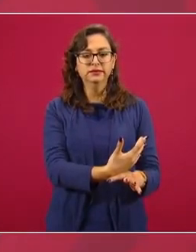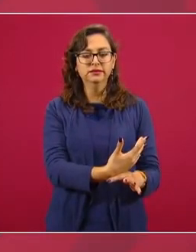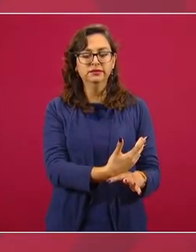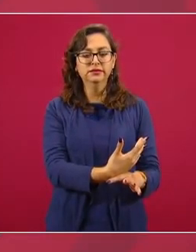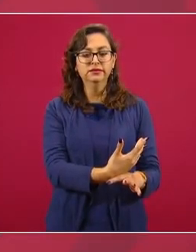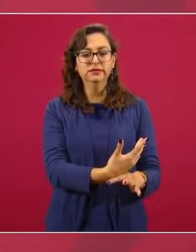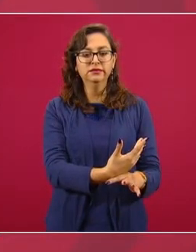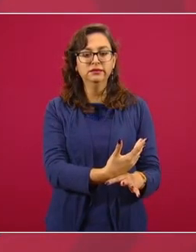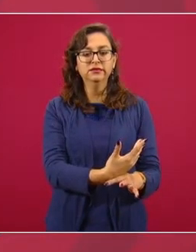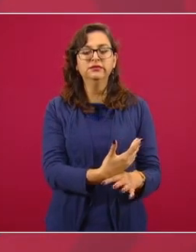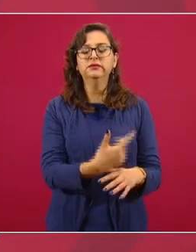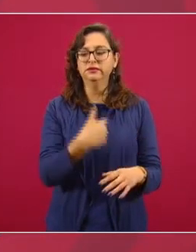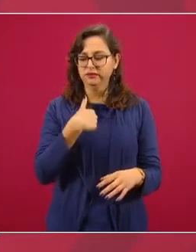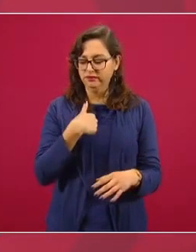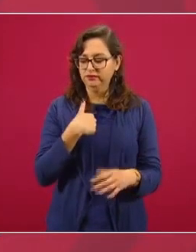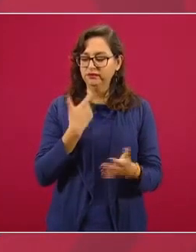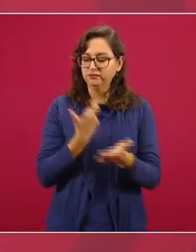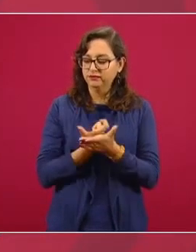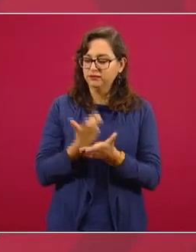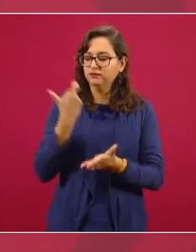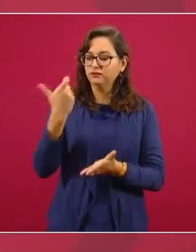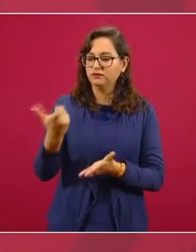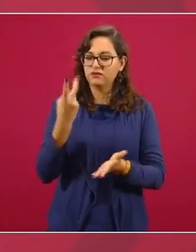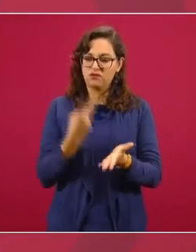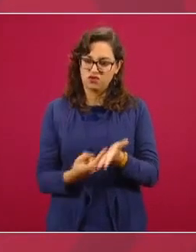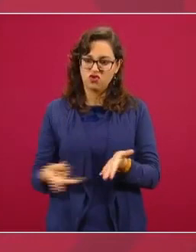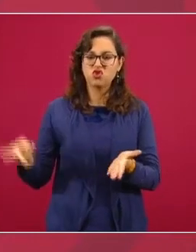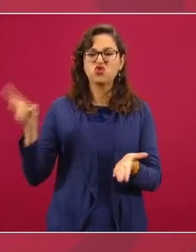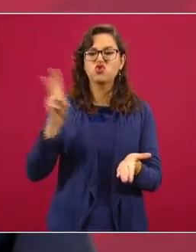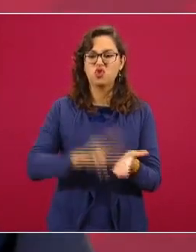iba a aportar el doble para vengarse.